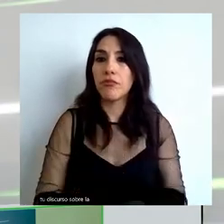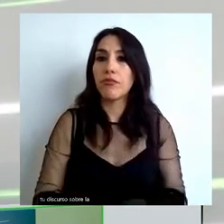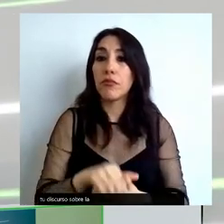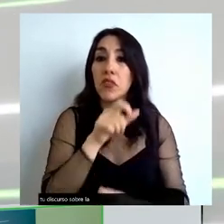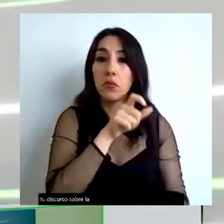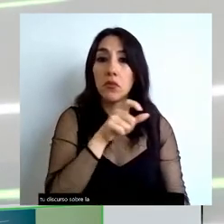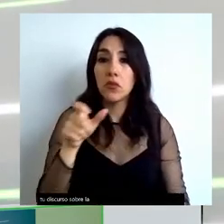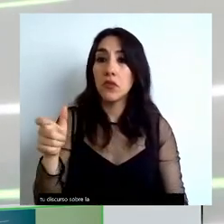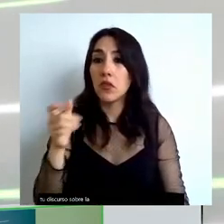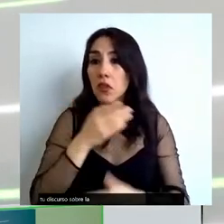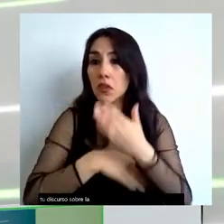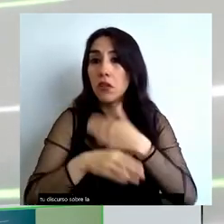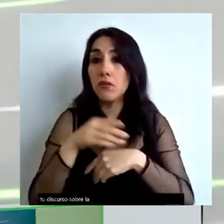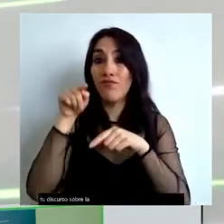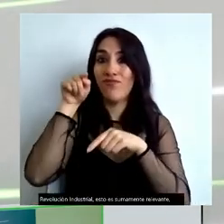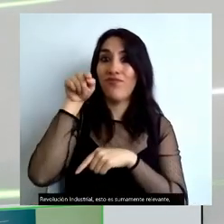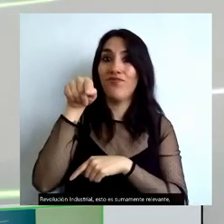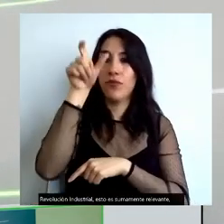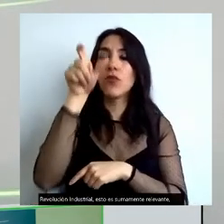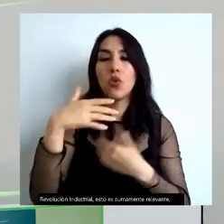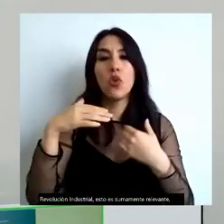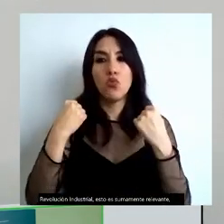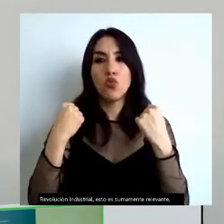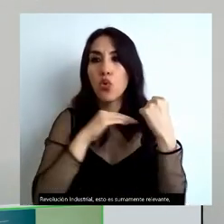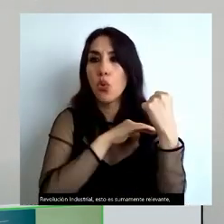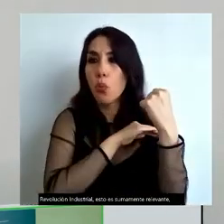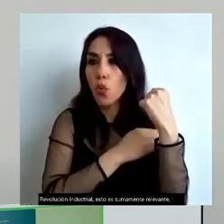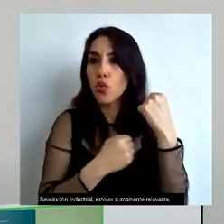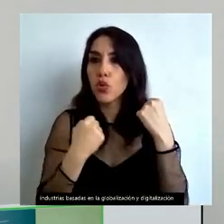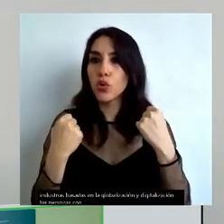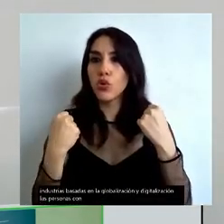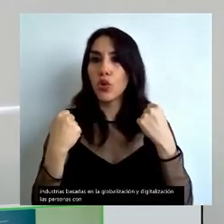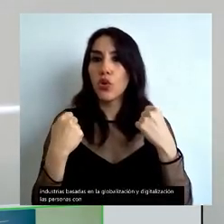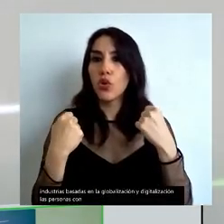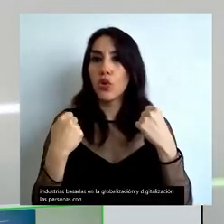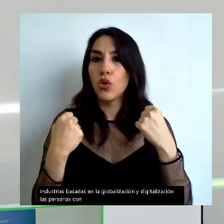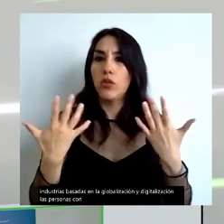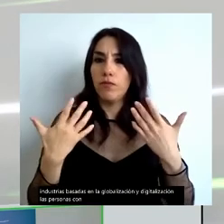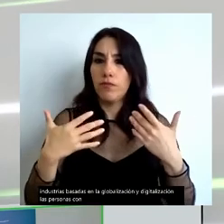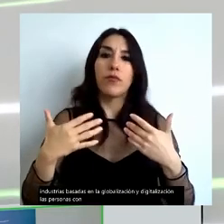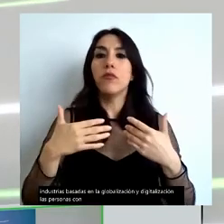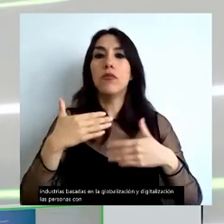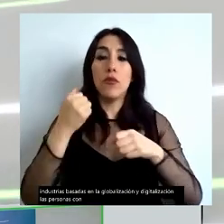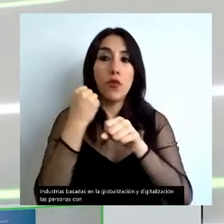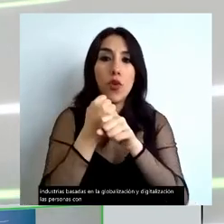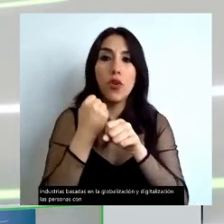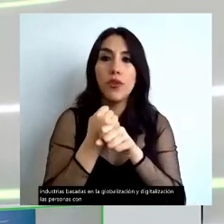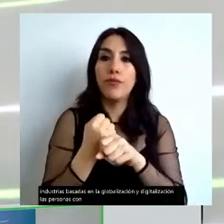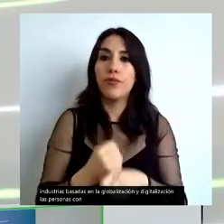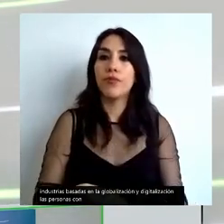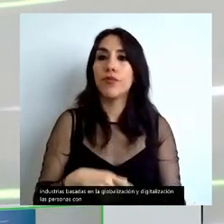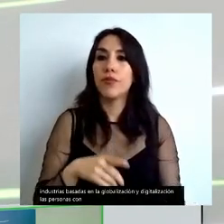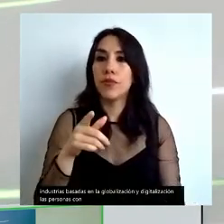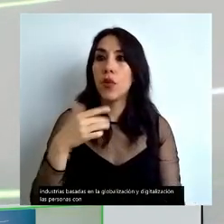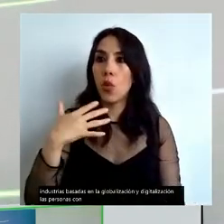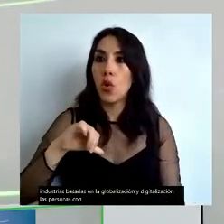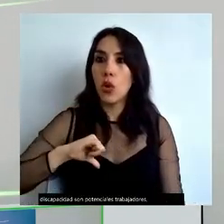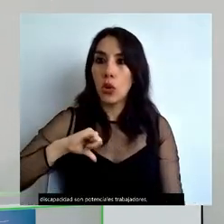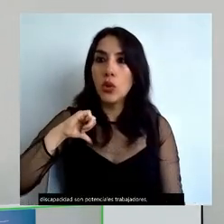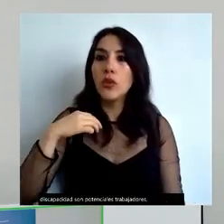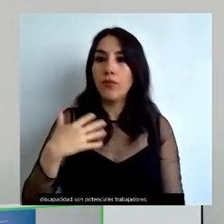potenciales trabajadores. Pero, ¿cómo se garantiza el trabajo decente de las personas con discapacidad en este